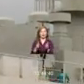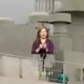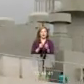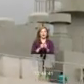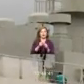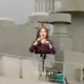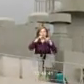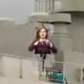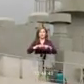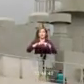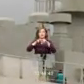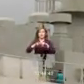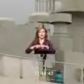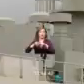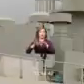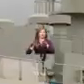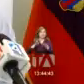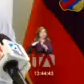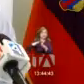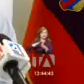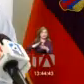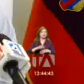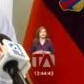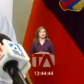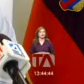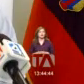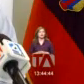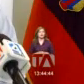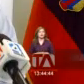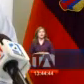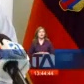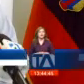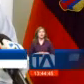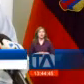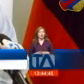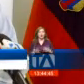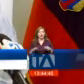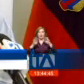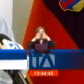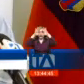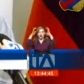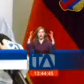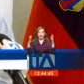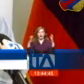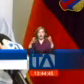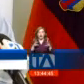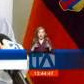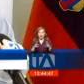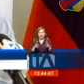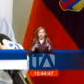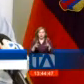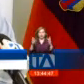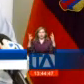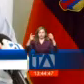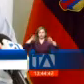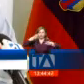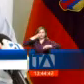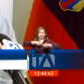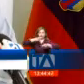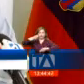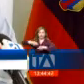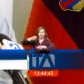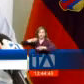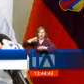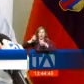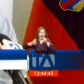revisa minuciosamente posibles amenazas. Tenemos instalados arcos de desinfección, estamos fumigando todos los camiones que ingresan